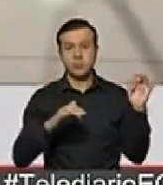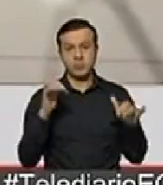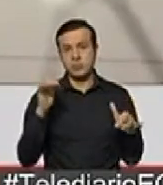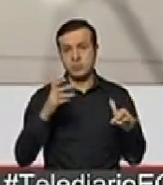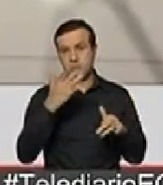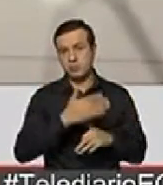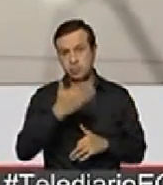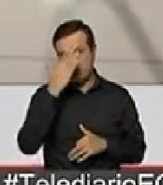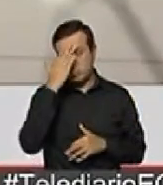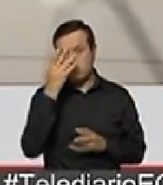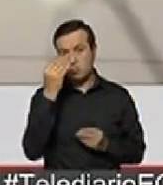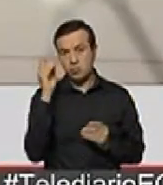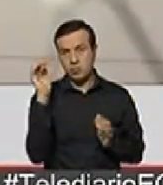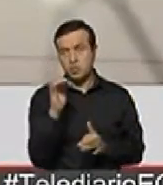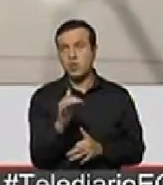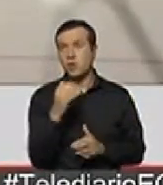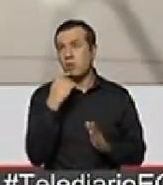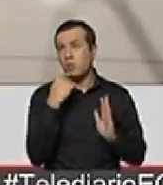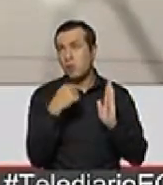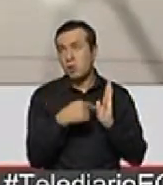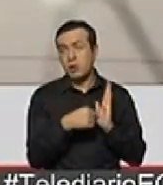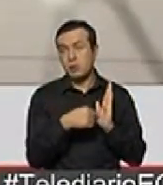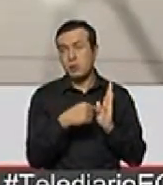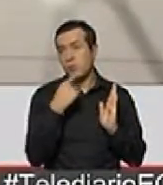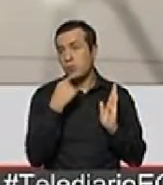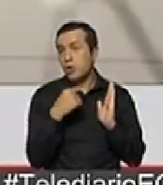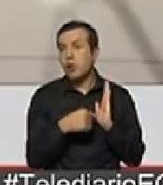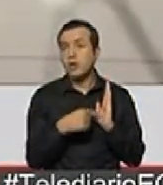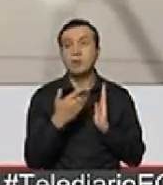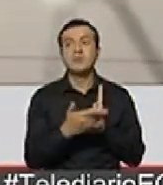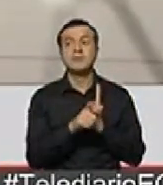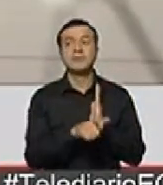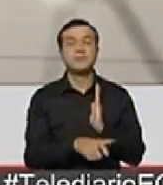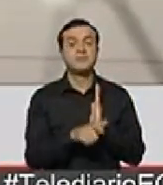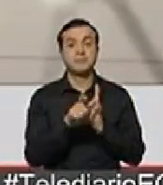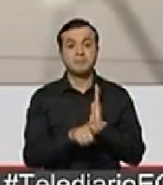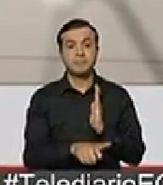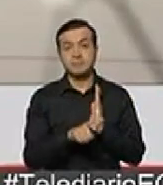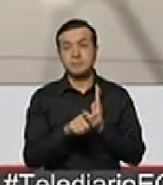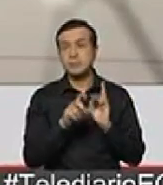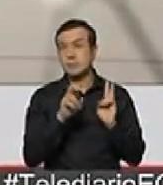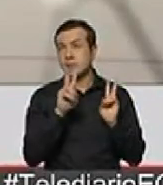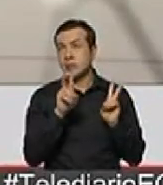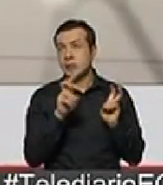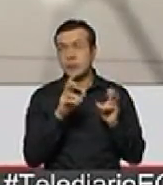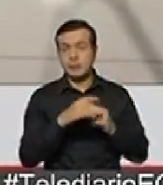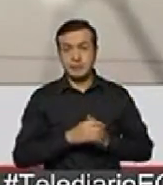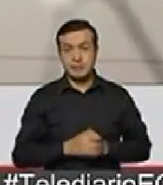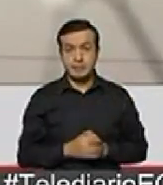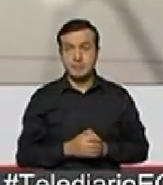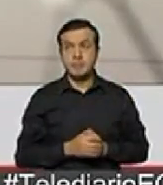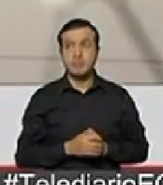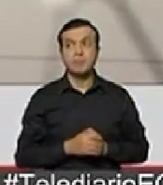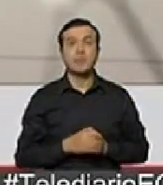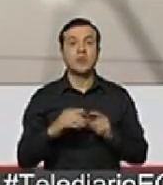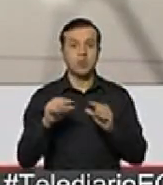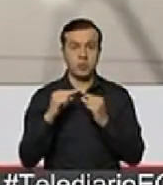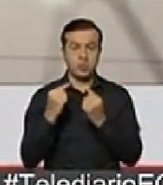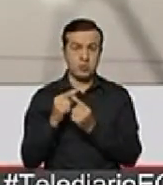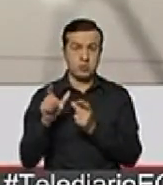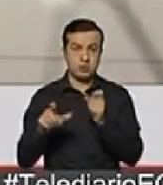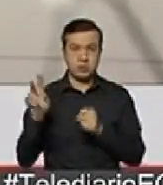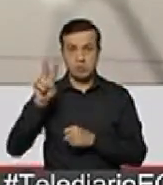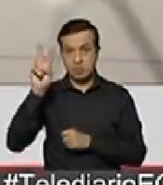diversas razones. Tal vez la principal sea este asunto de la diáspora